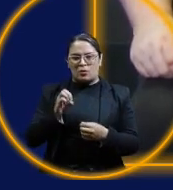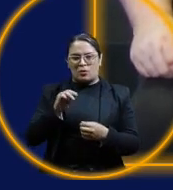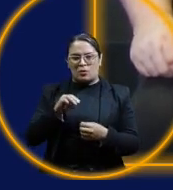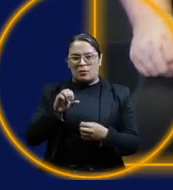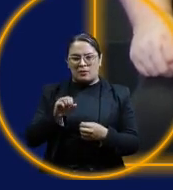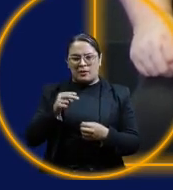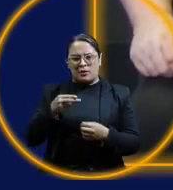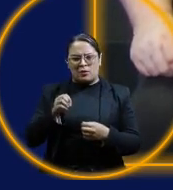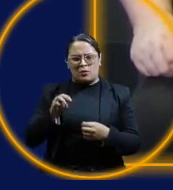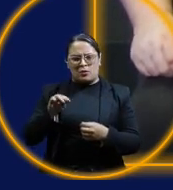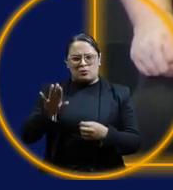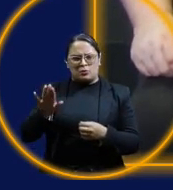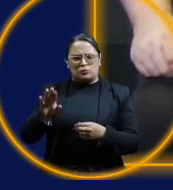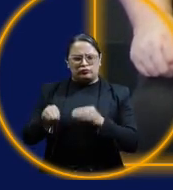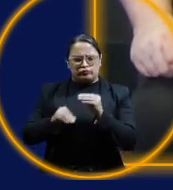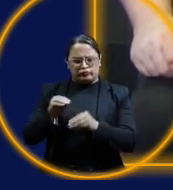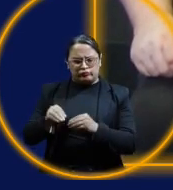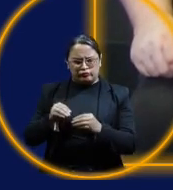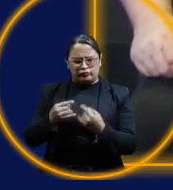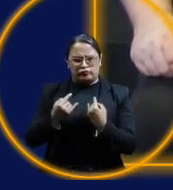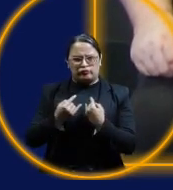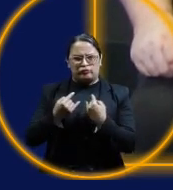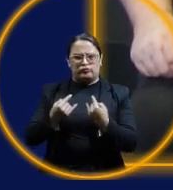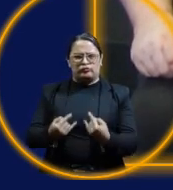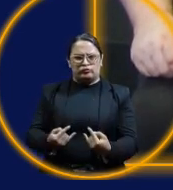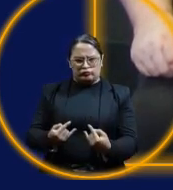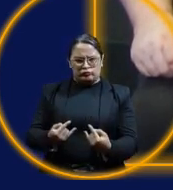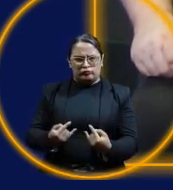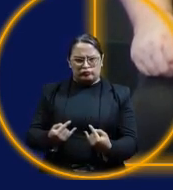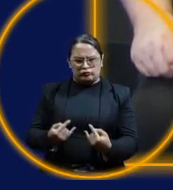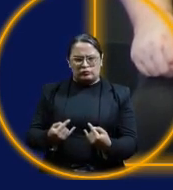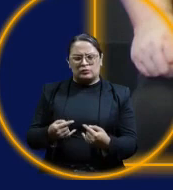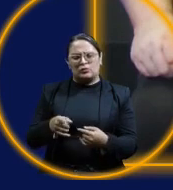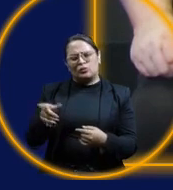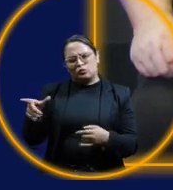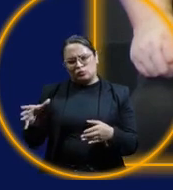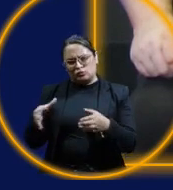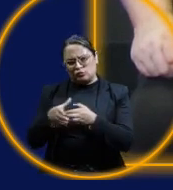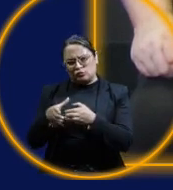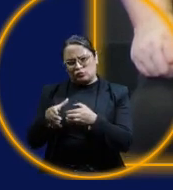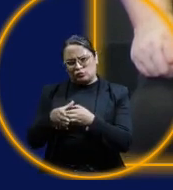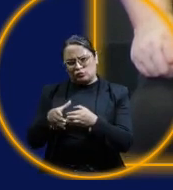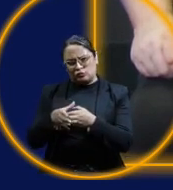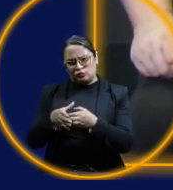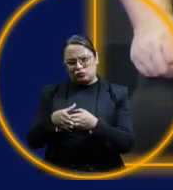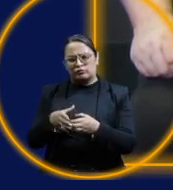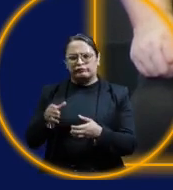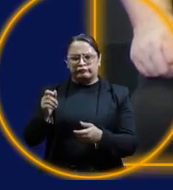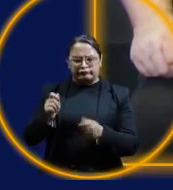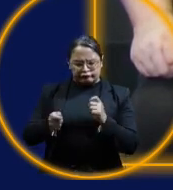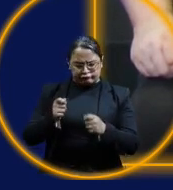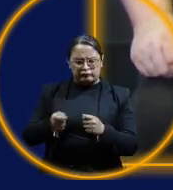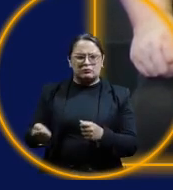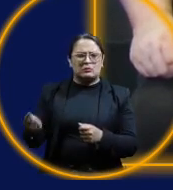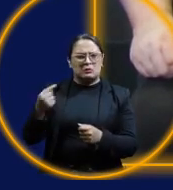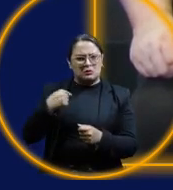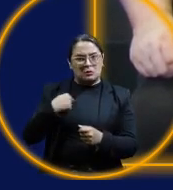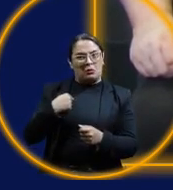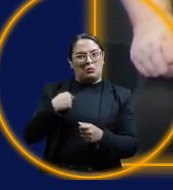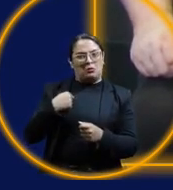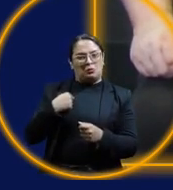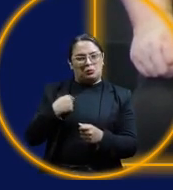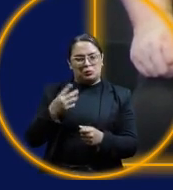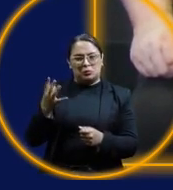estaba grabando su propio disco y lo grabó con motos de red Ey y me acuerdo que la tocaron para mí y yo dije